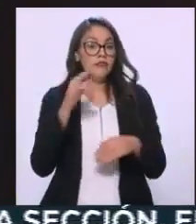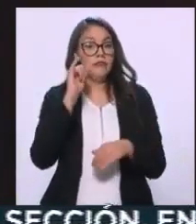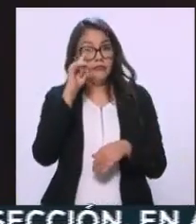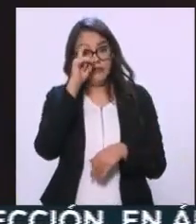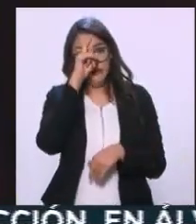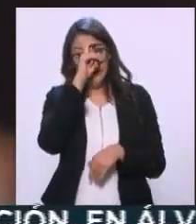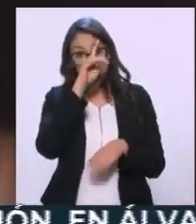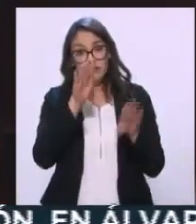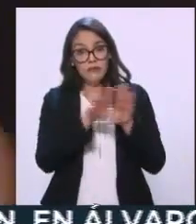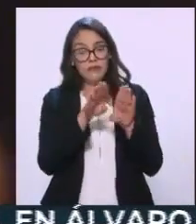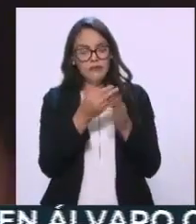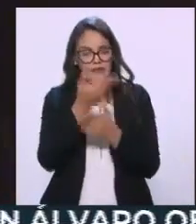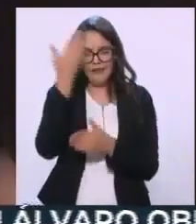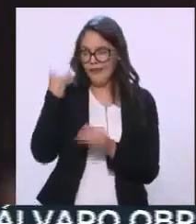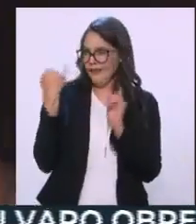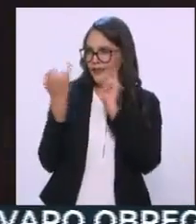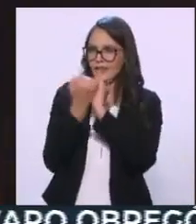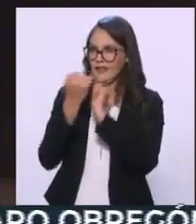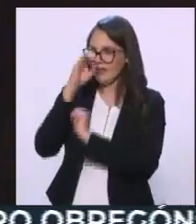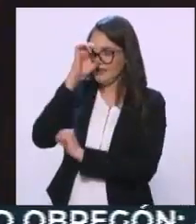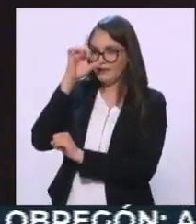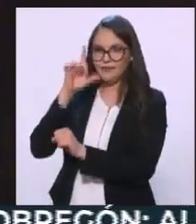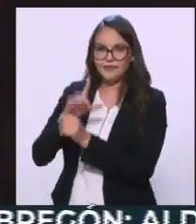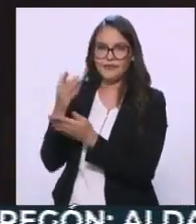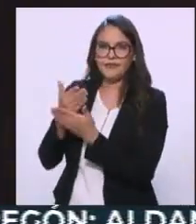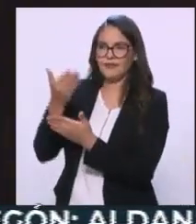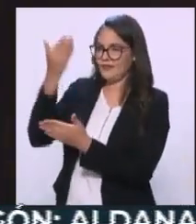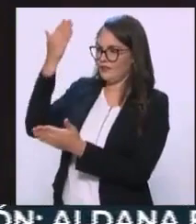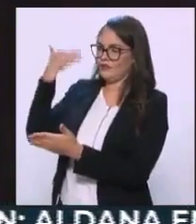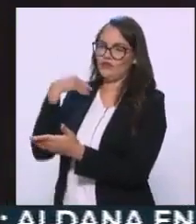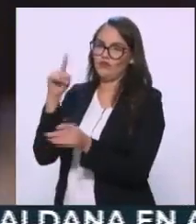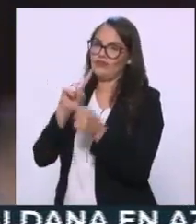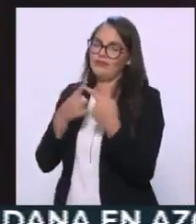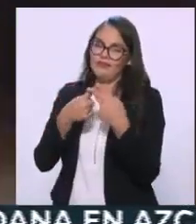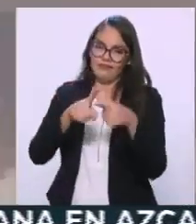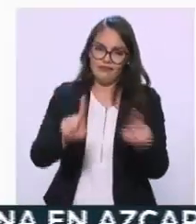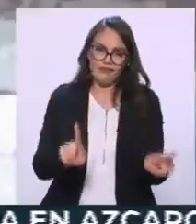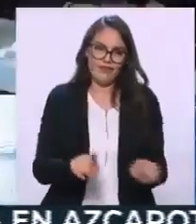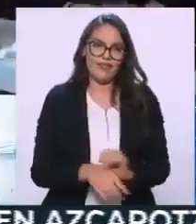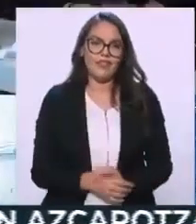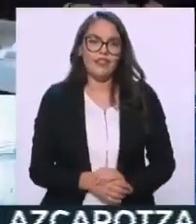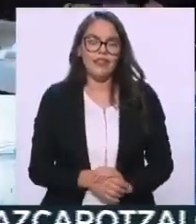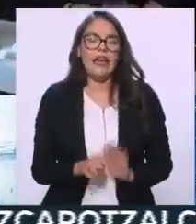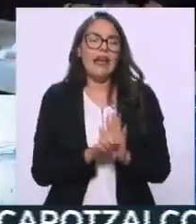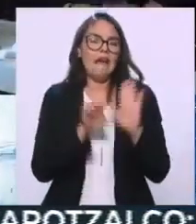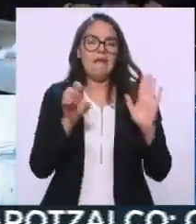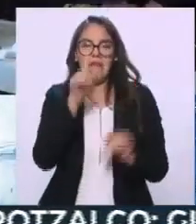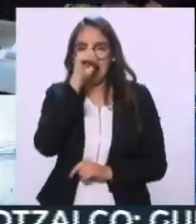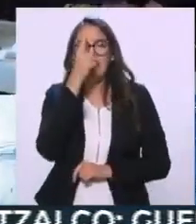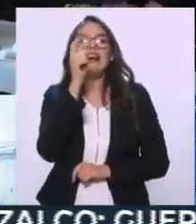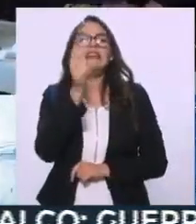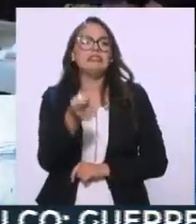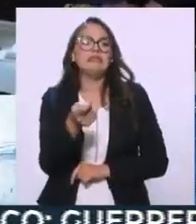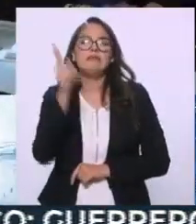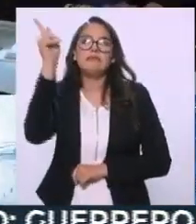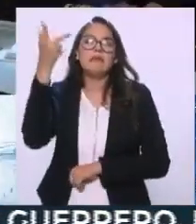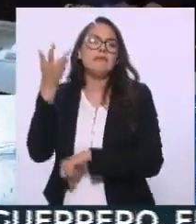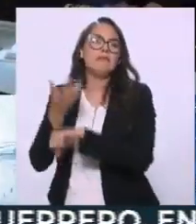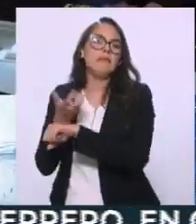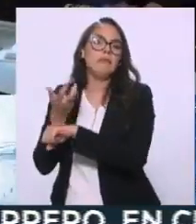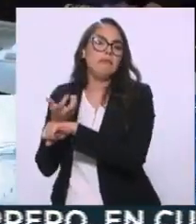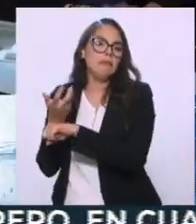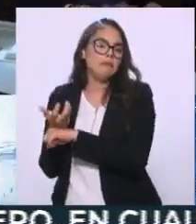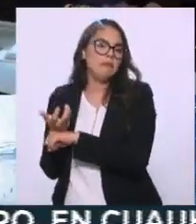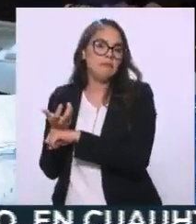no tiene la misma hegemonía cultural que tuvo antes. El ejemplo mayor de todo esto es Estados Unidos, que